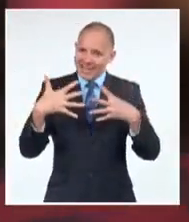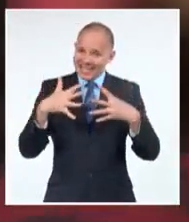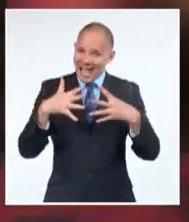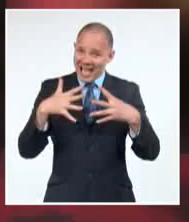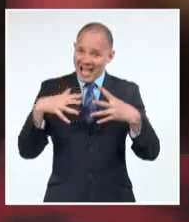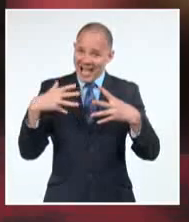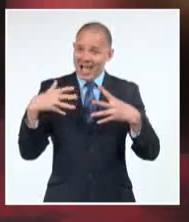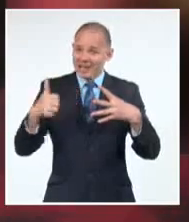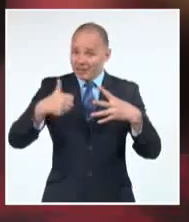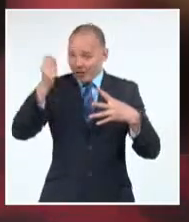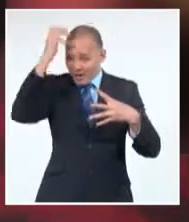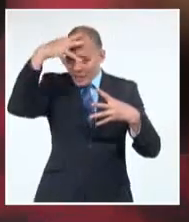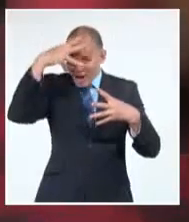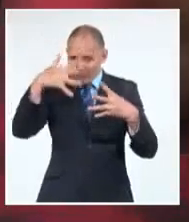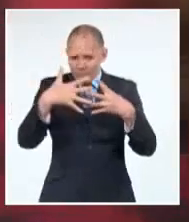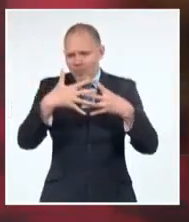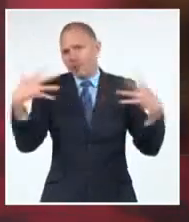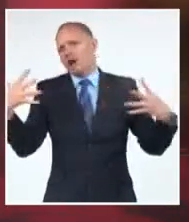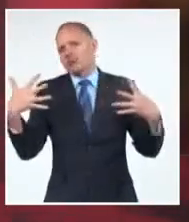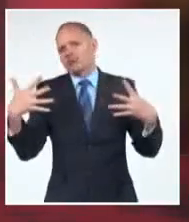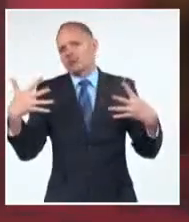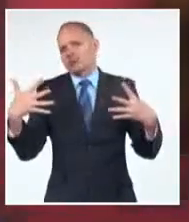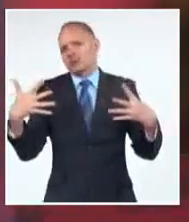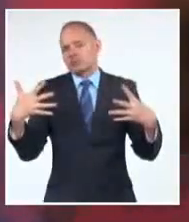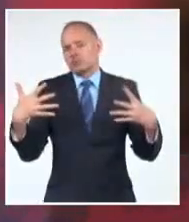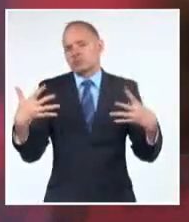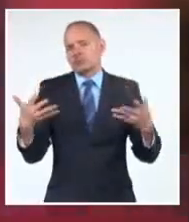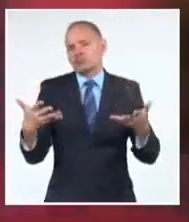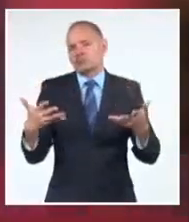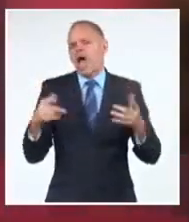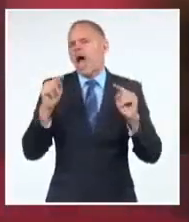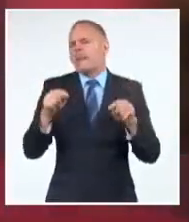retrocedió y fue cuando